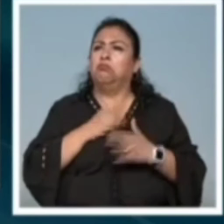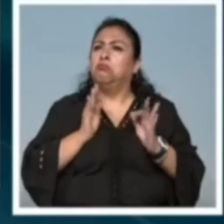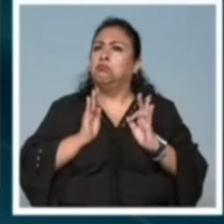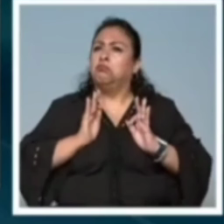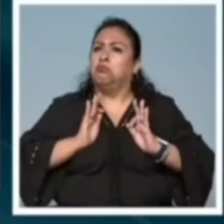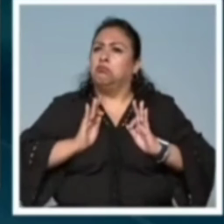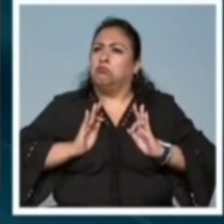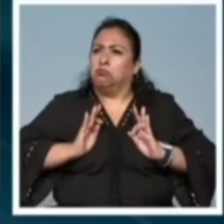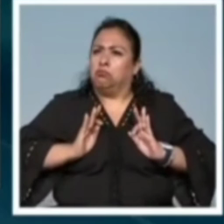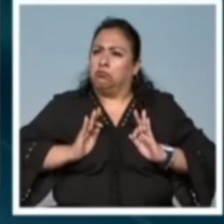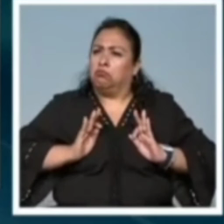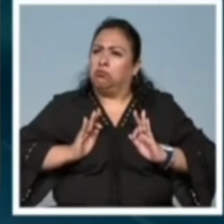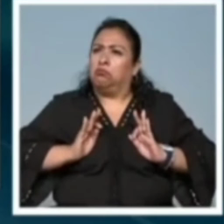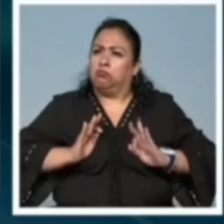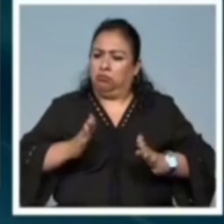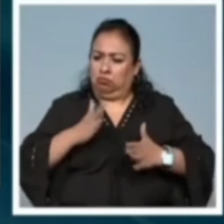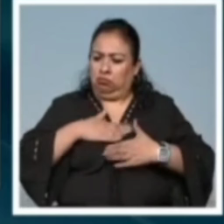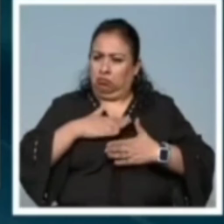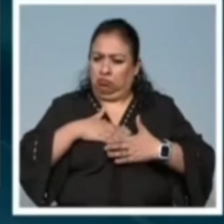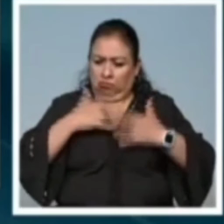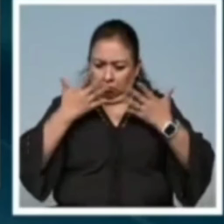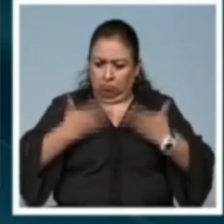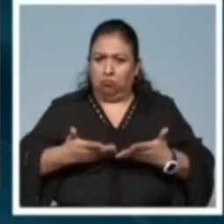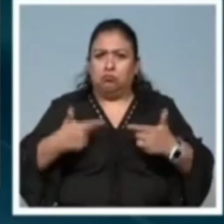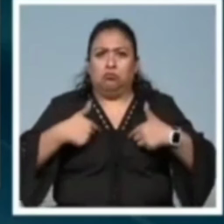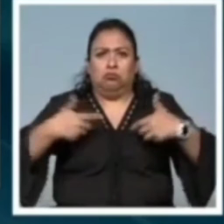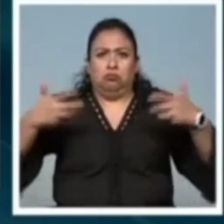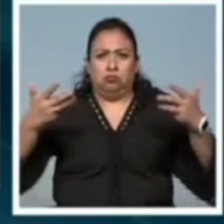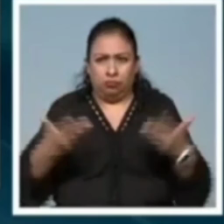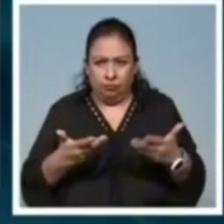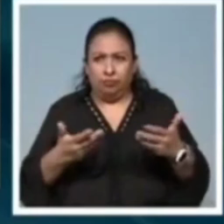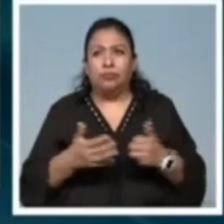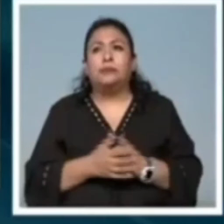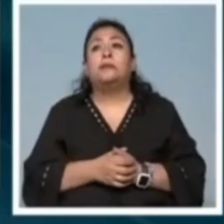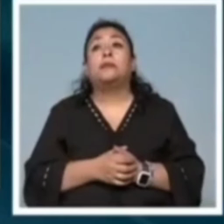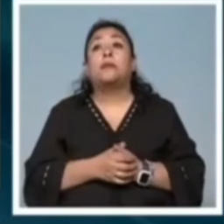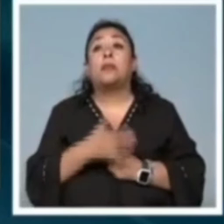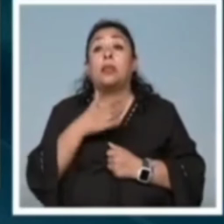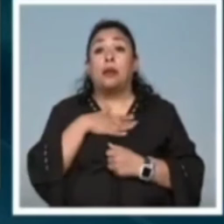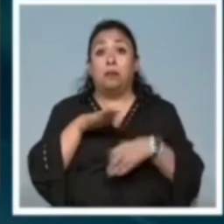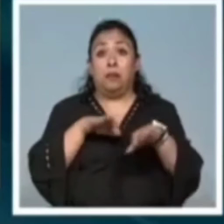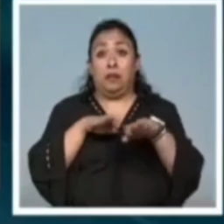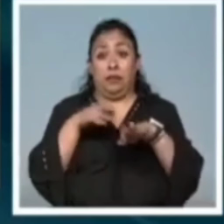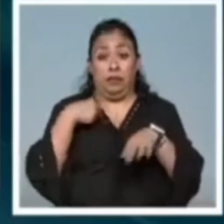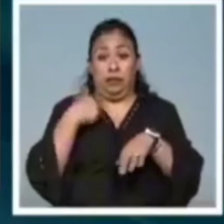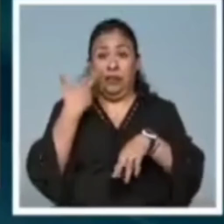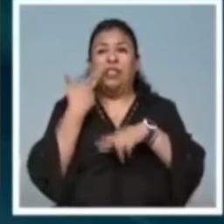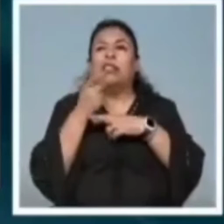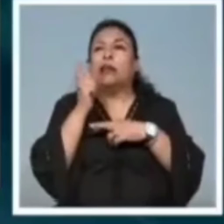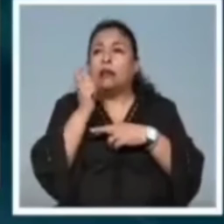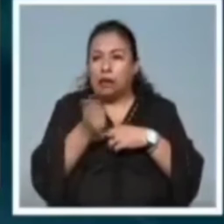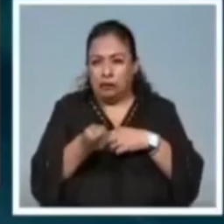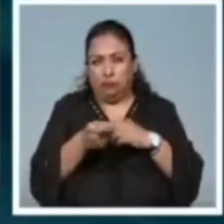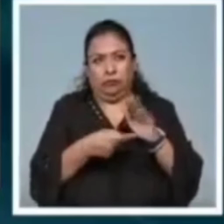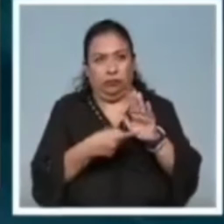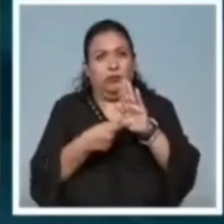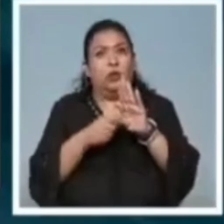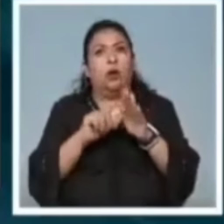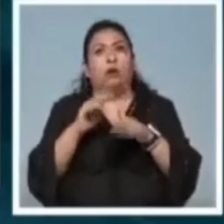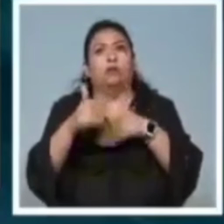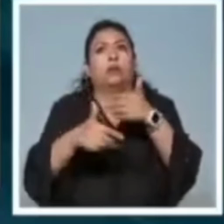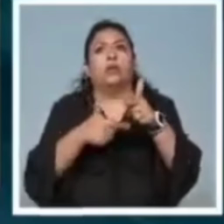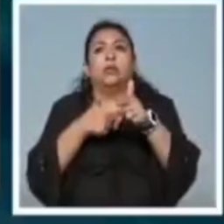gusto de ser y de hacer. Entonces nuestro trabajo es lo que nos va a hacer